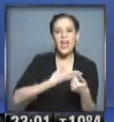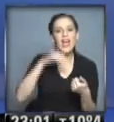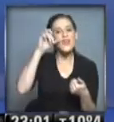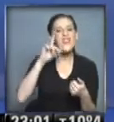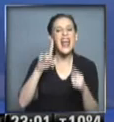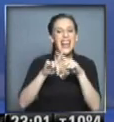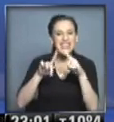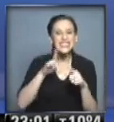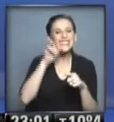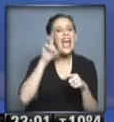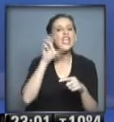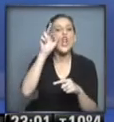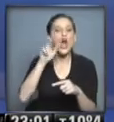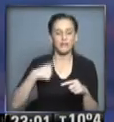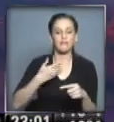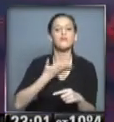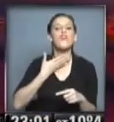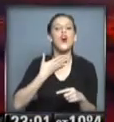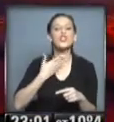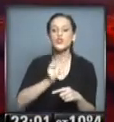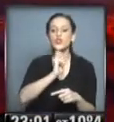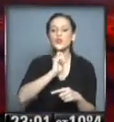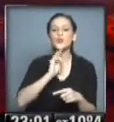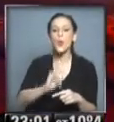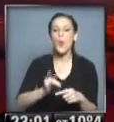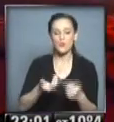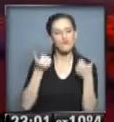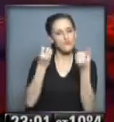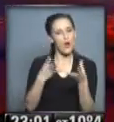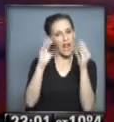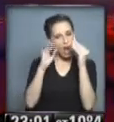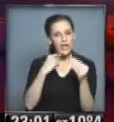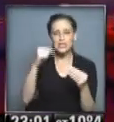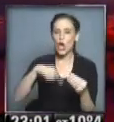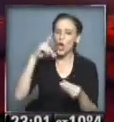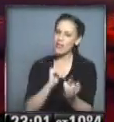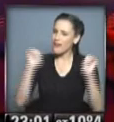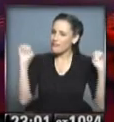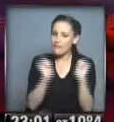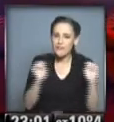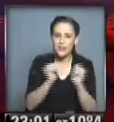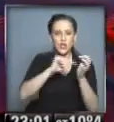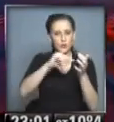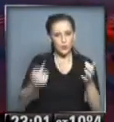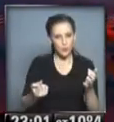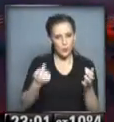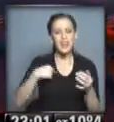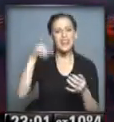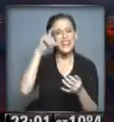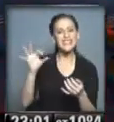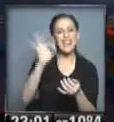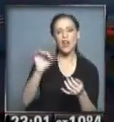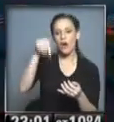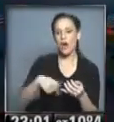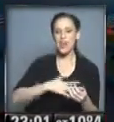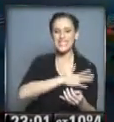taylor guarda la noche fénix de tan solo muy buenas noches bueno una jornada muy fría en la capital federal diez grados cuatro décimas la sensación térmica